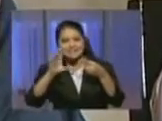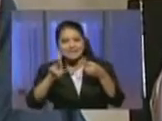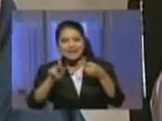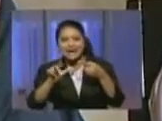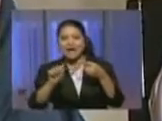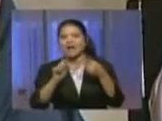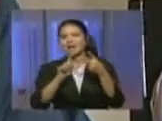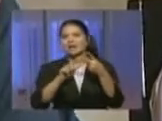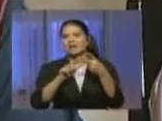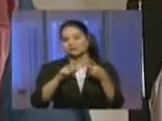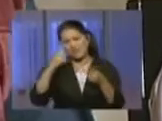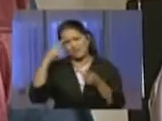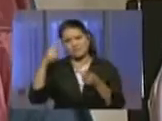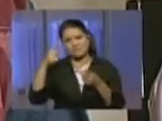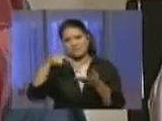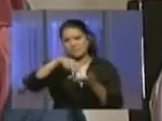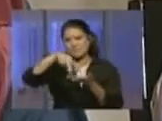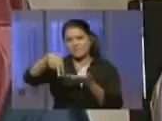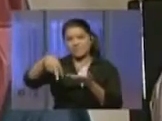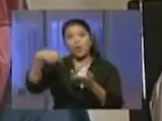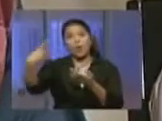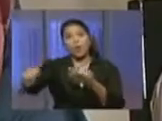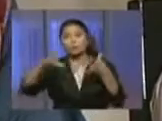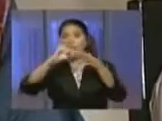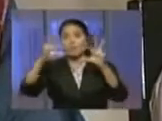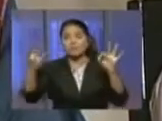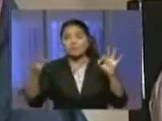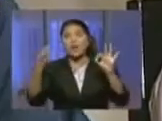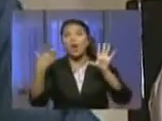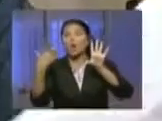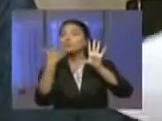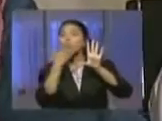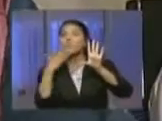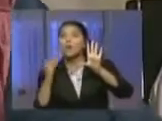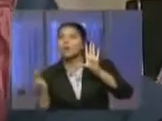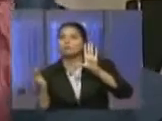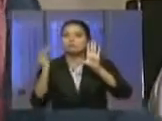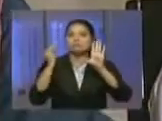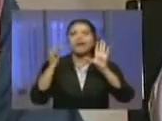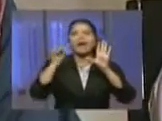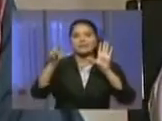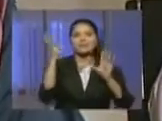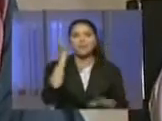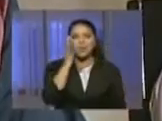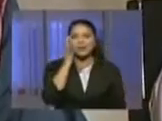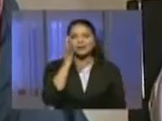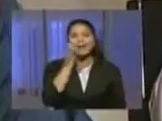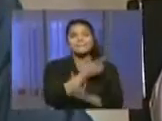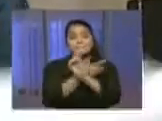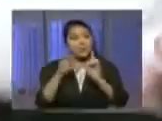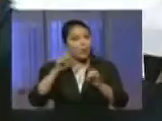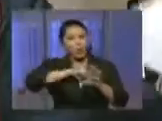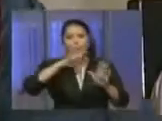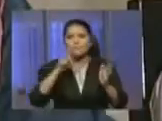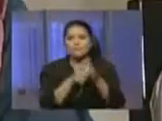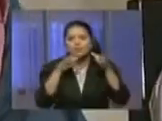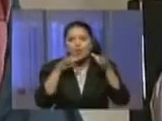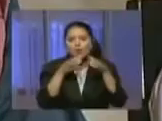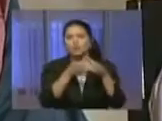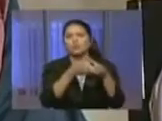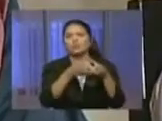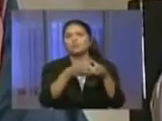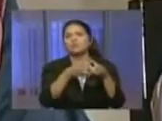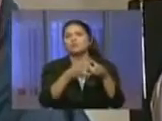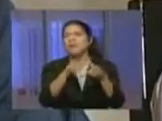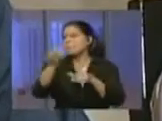barra fija diploma olímpico O sea que está entre las ocho mejores del mundo y todos los atletas presidente los 86 que están allá mucha gente no sabe el esfuerzo que